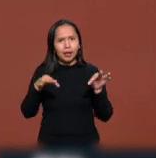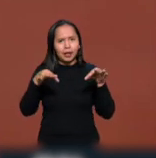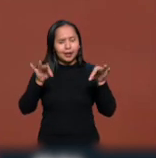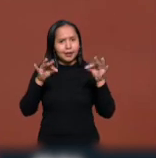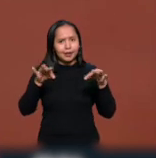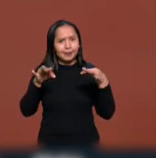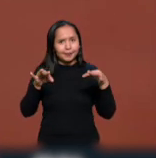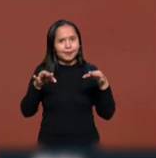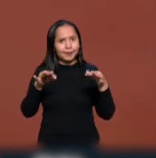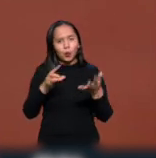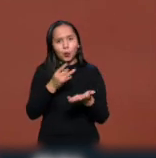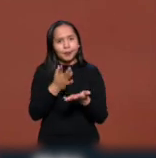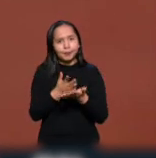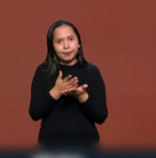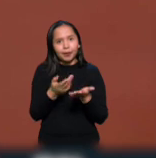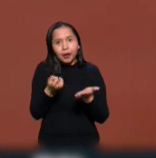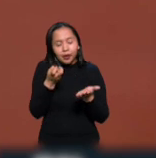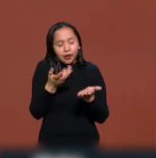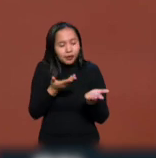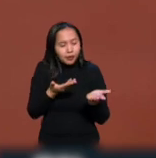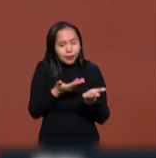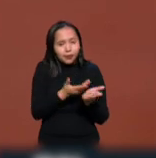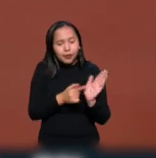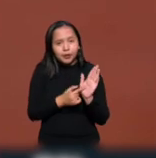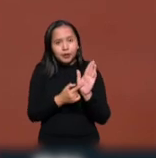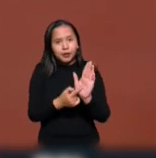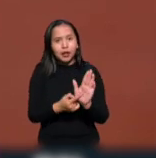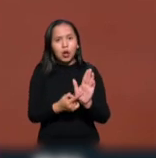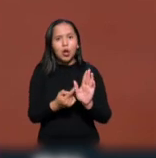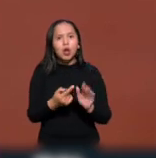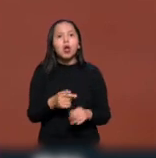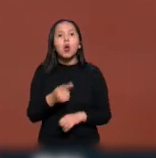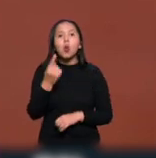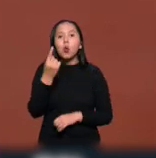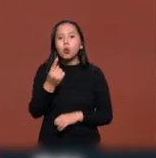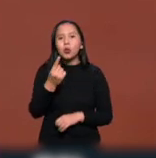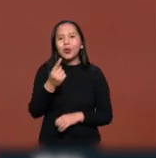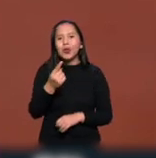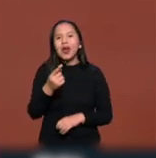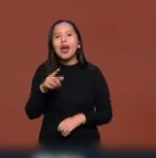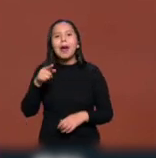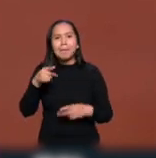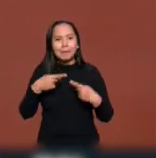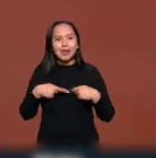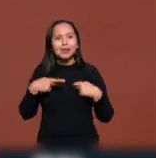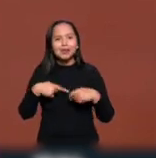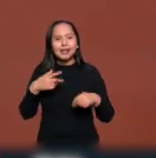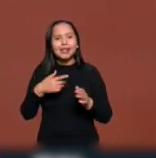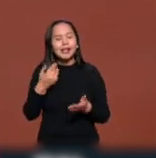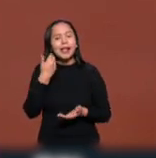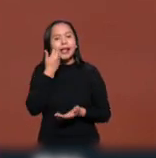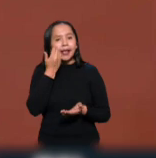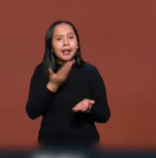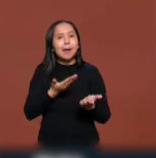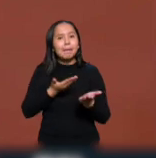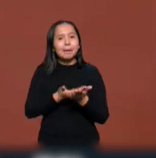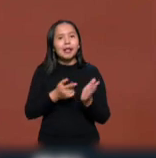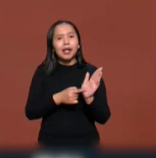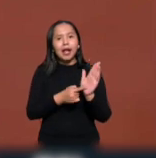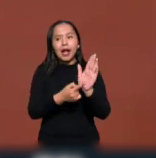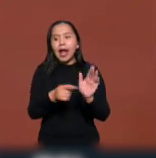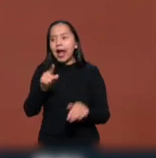trabajo, a una propuesta que uno de los 11 ministros le está formulando a sus